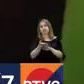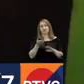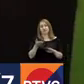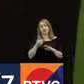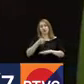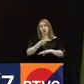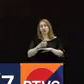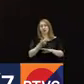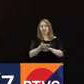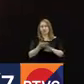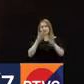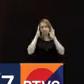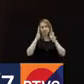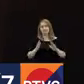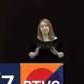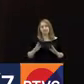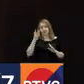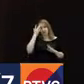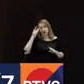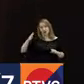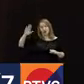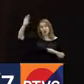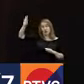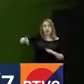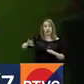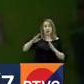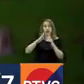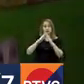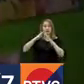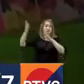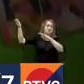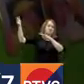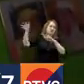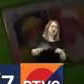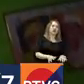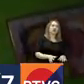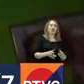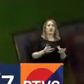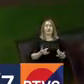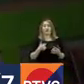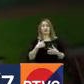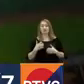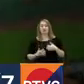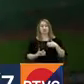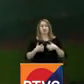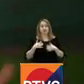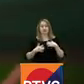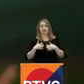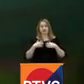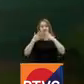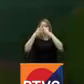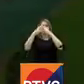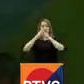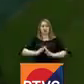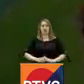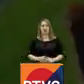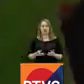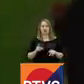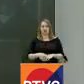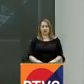atiendan a su llamado pues un muro que queda debajo de su casa se vino al piso y ahora vive con el temor que el resto de su vivienda también